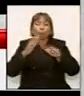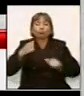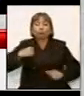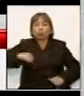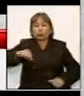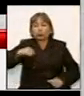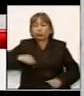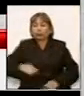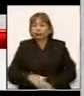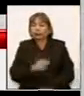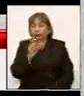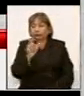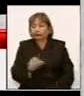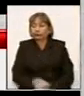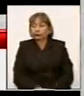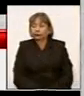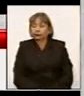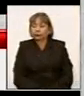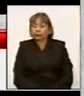alcaldes.